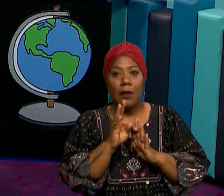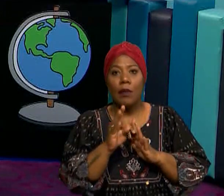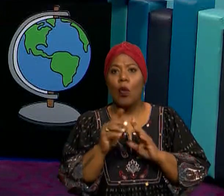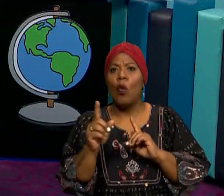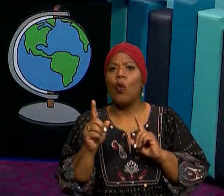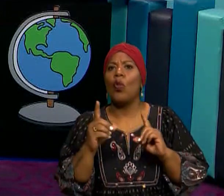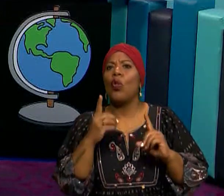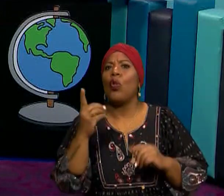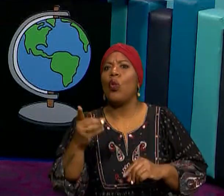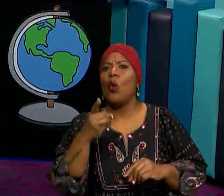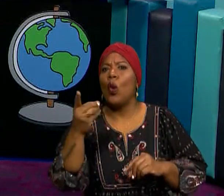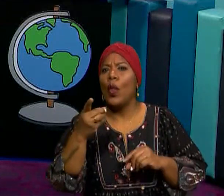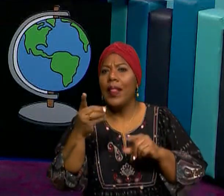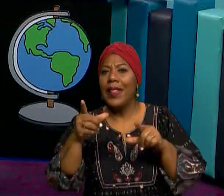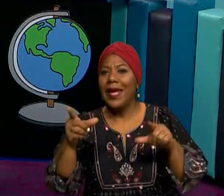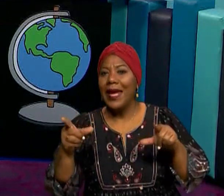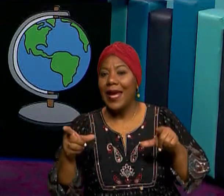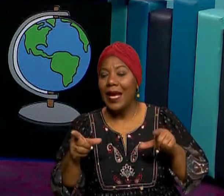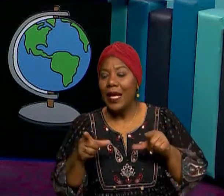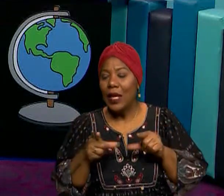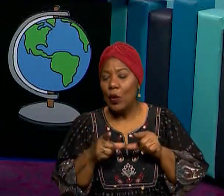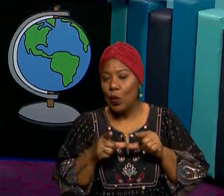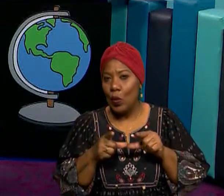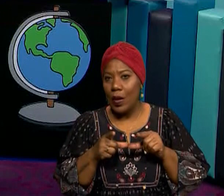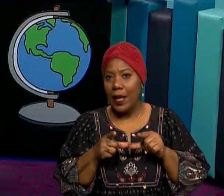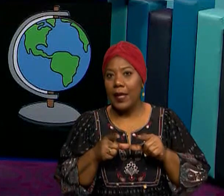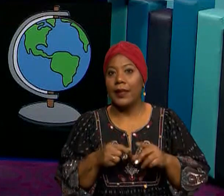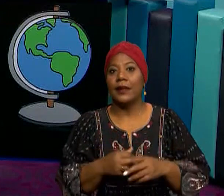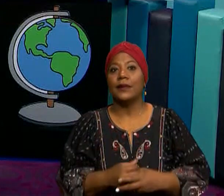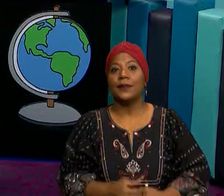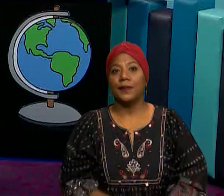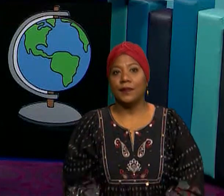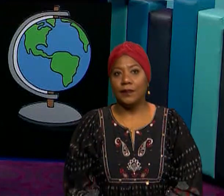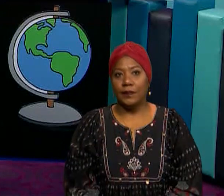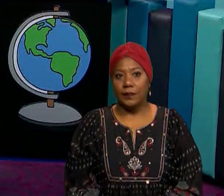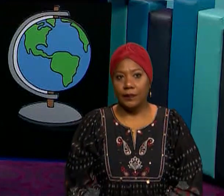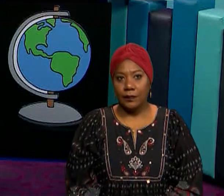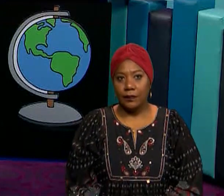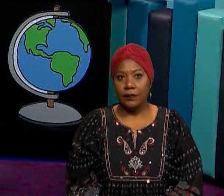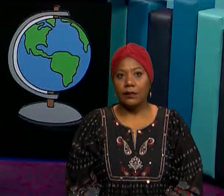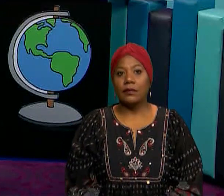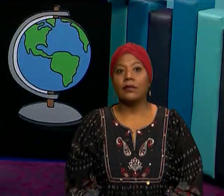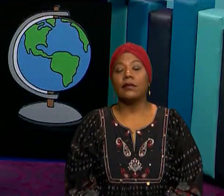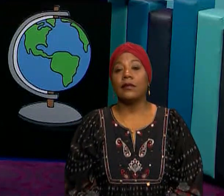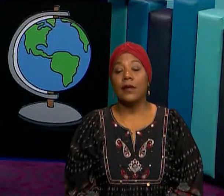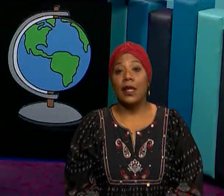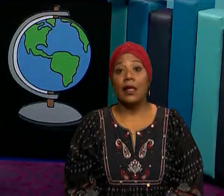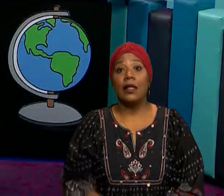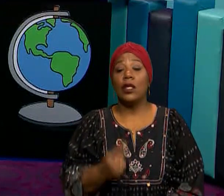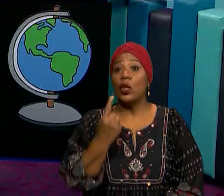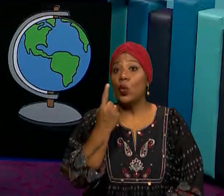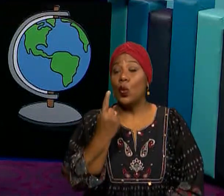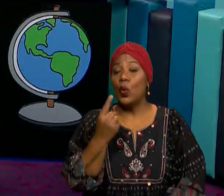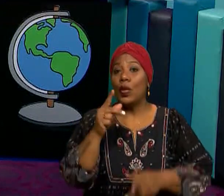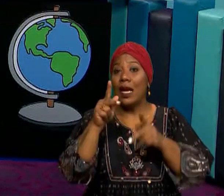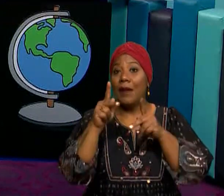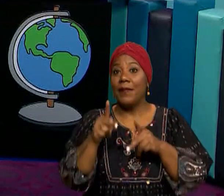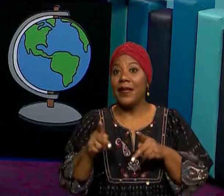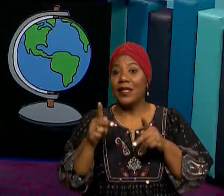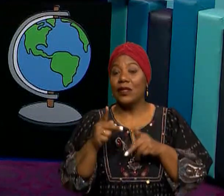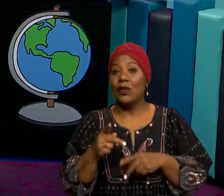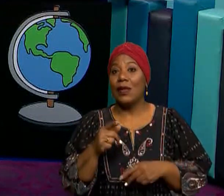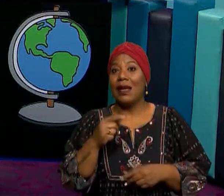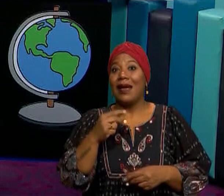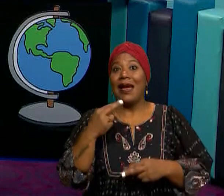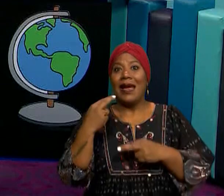porque se puede desarrollar en diferentes lugares, que también tiene un narrador. De esta manera el